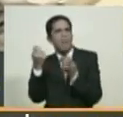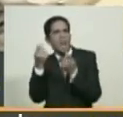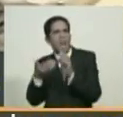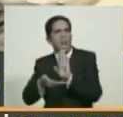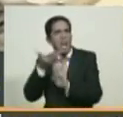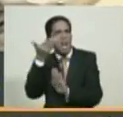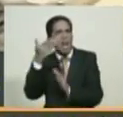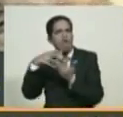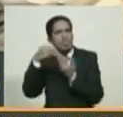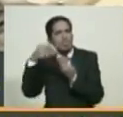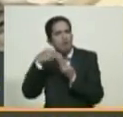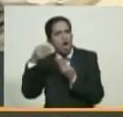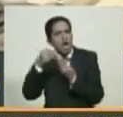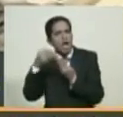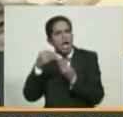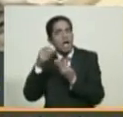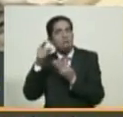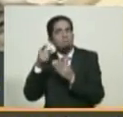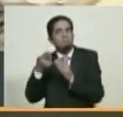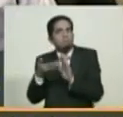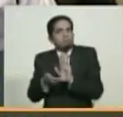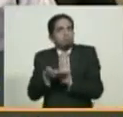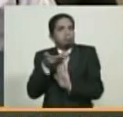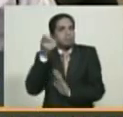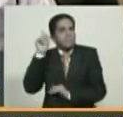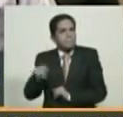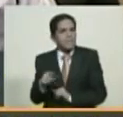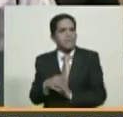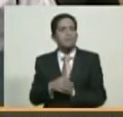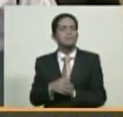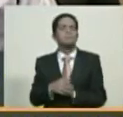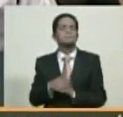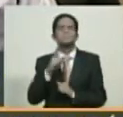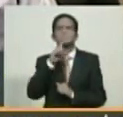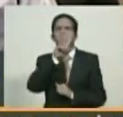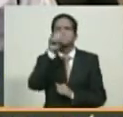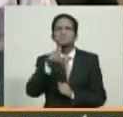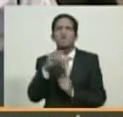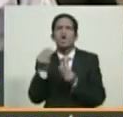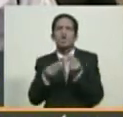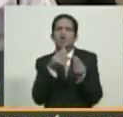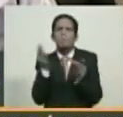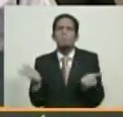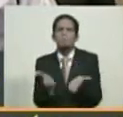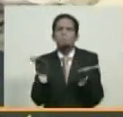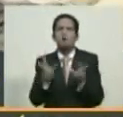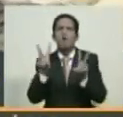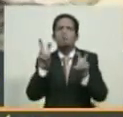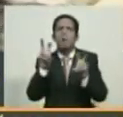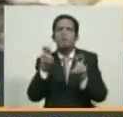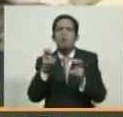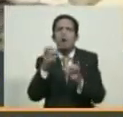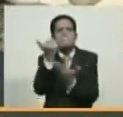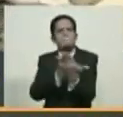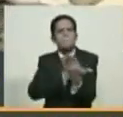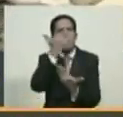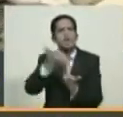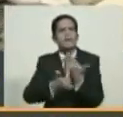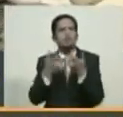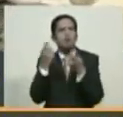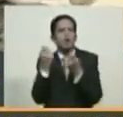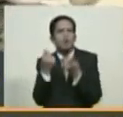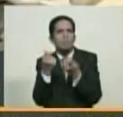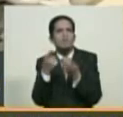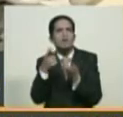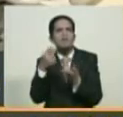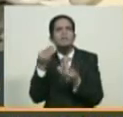en el mercado negro se ha casi duplicado. Mi pregunta es también cómo se va a impulsar el nuevo plan económico con esos obstáculos y cómo se